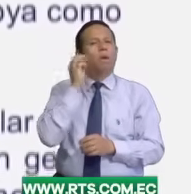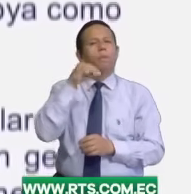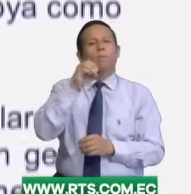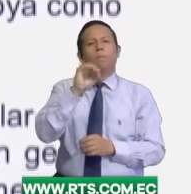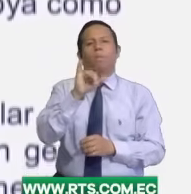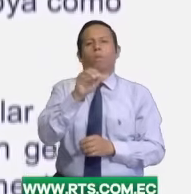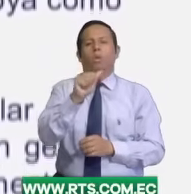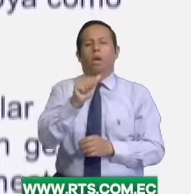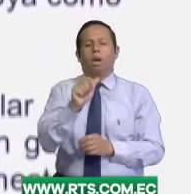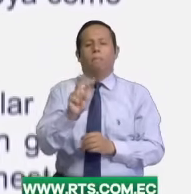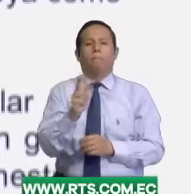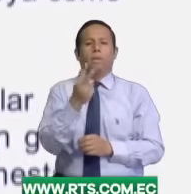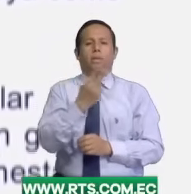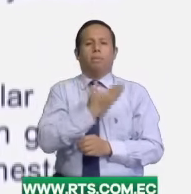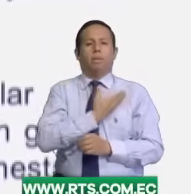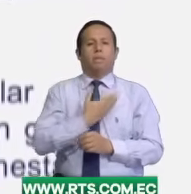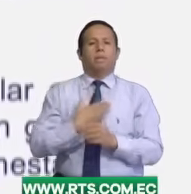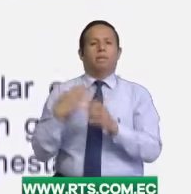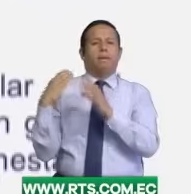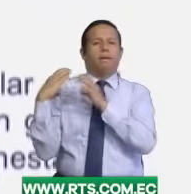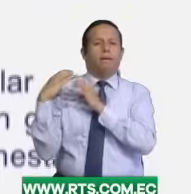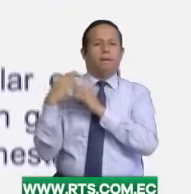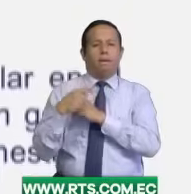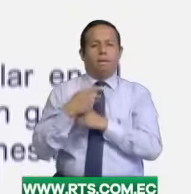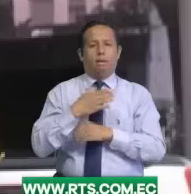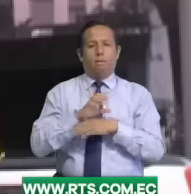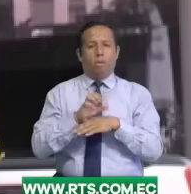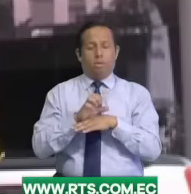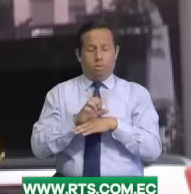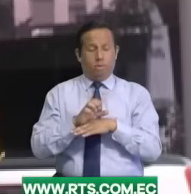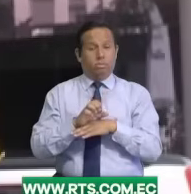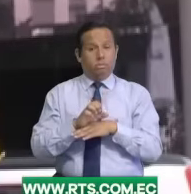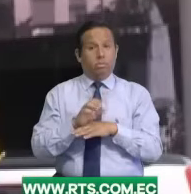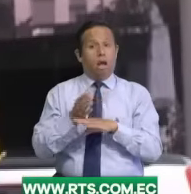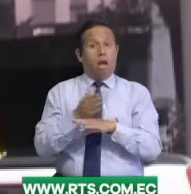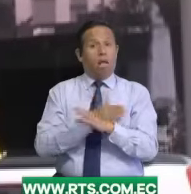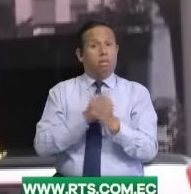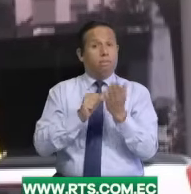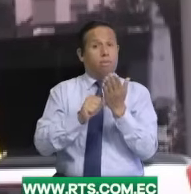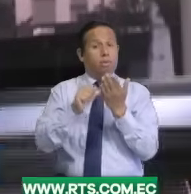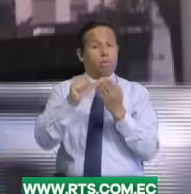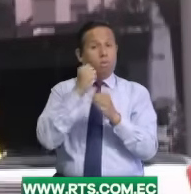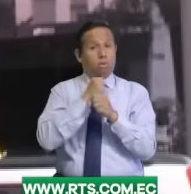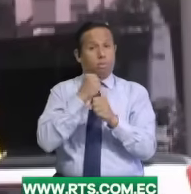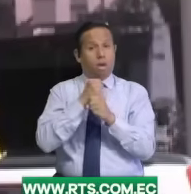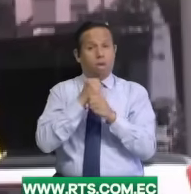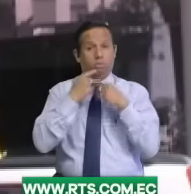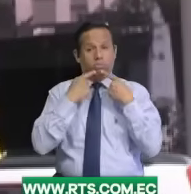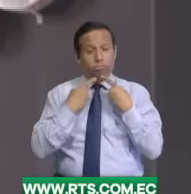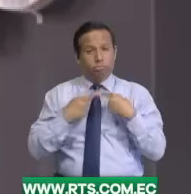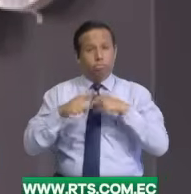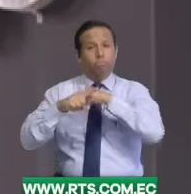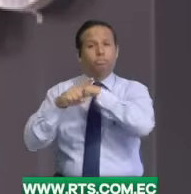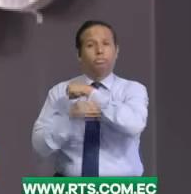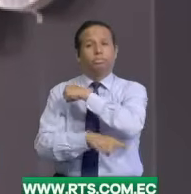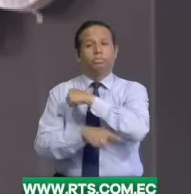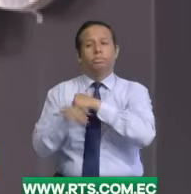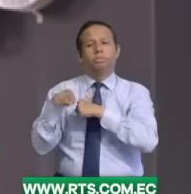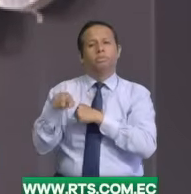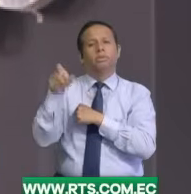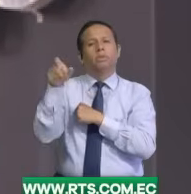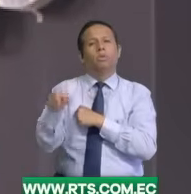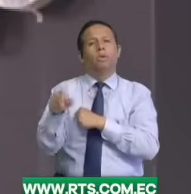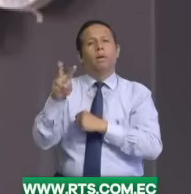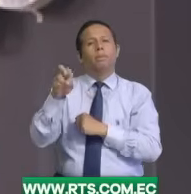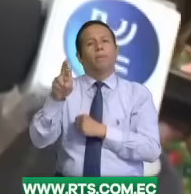como vicepresidenta encargada de la República, una vez que el Ministerio de Trabajo emitió una sanción administrativa